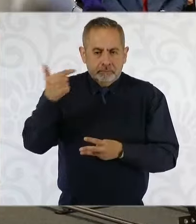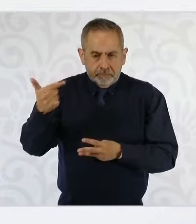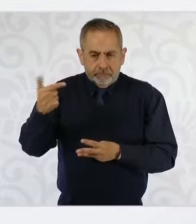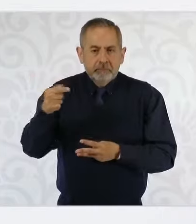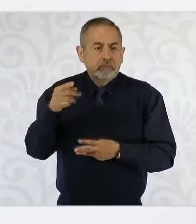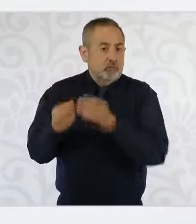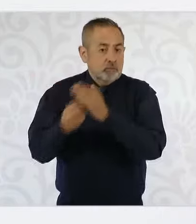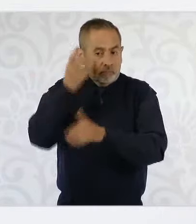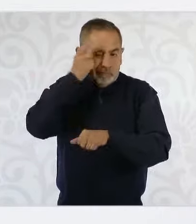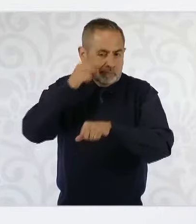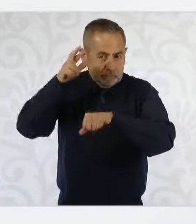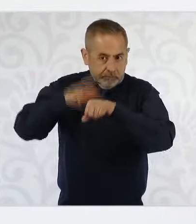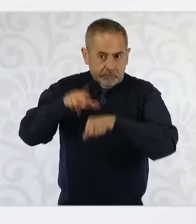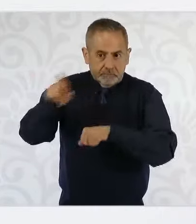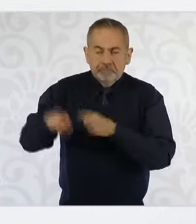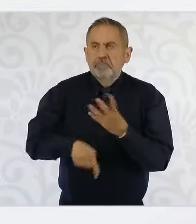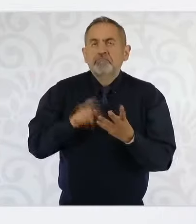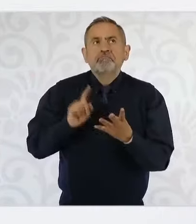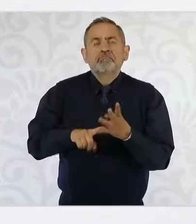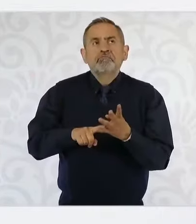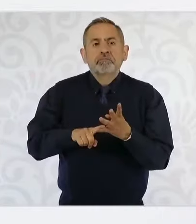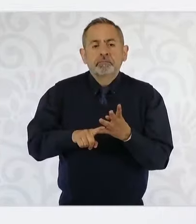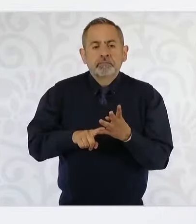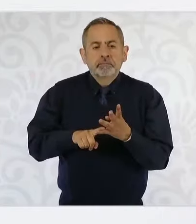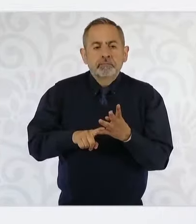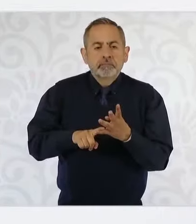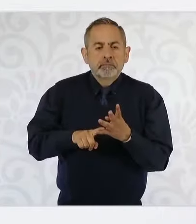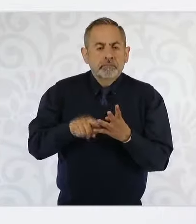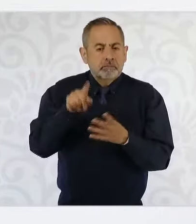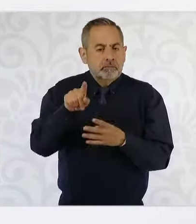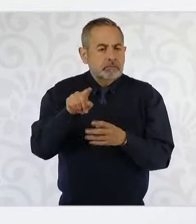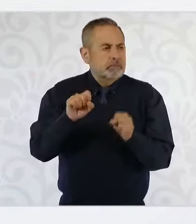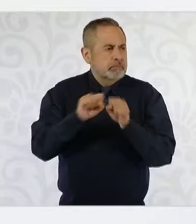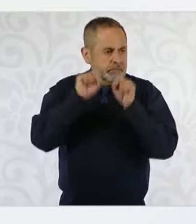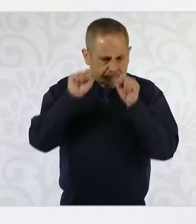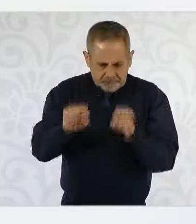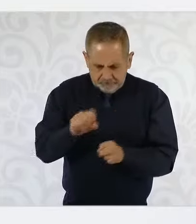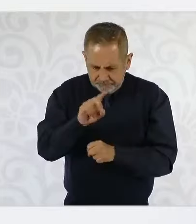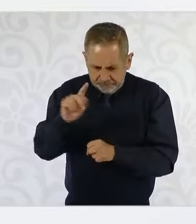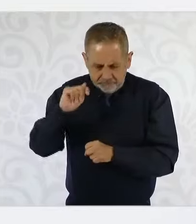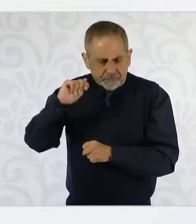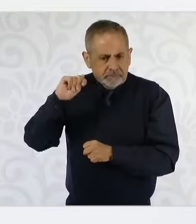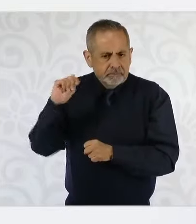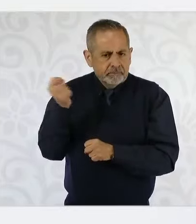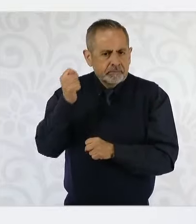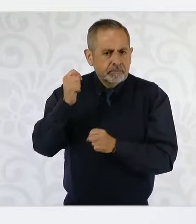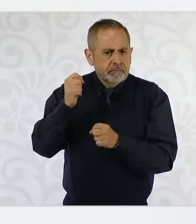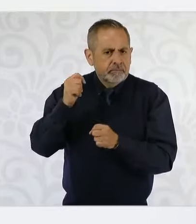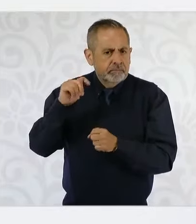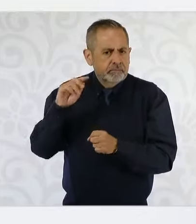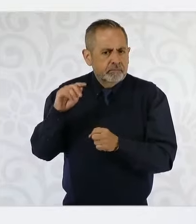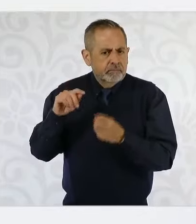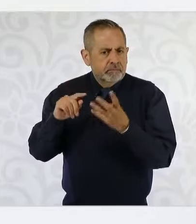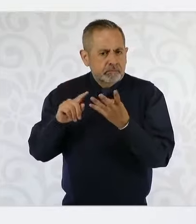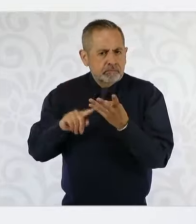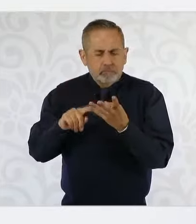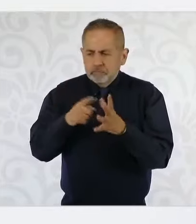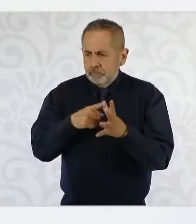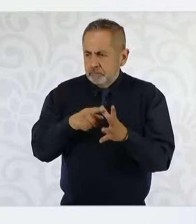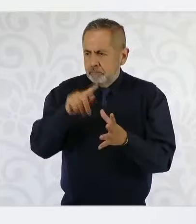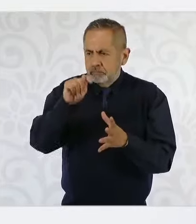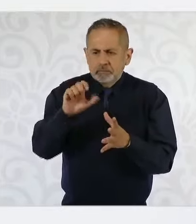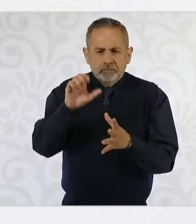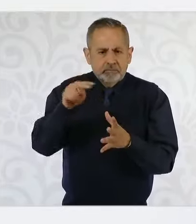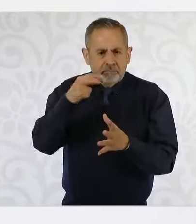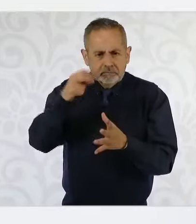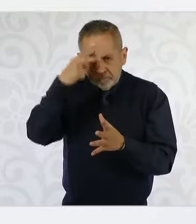tiene nueva rectora, el sistema de tecnológicos y desde luego el TEC, que es